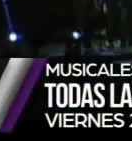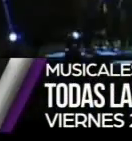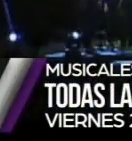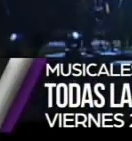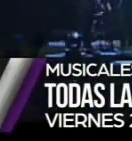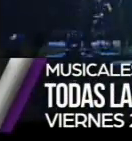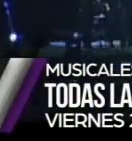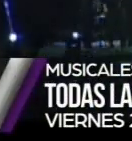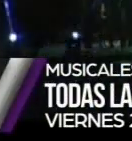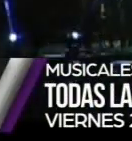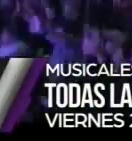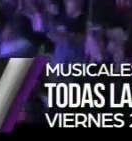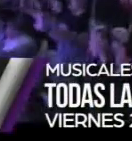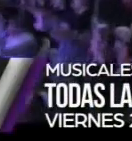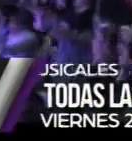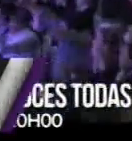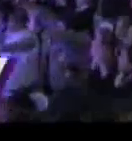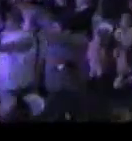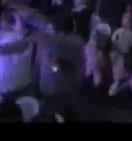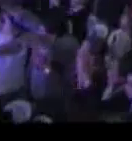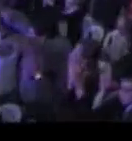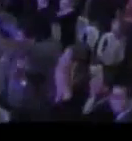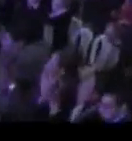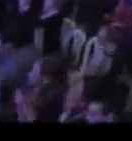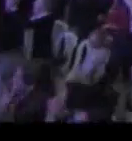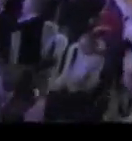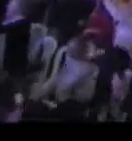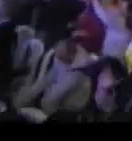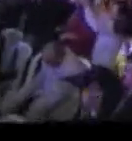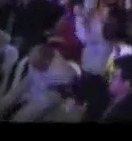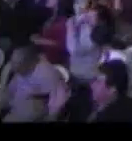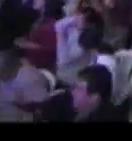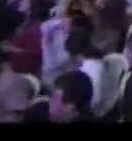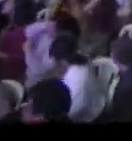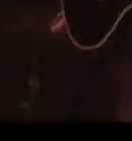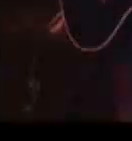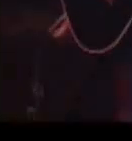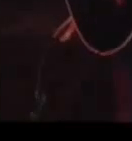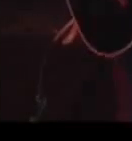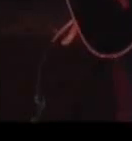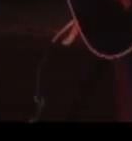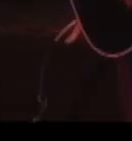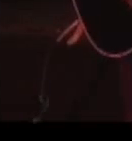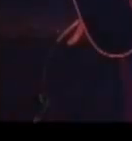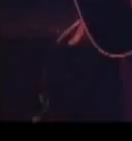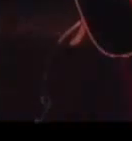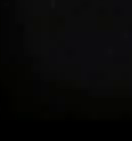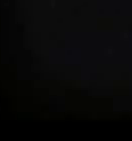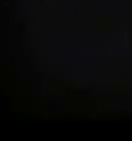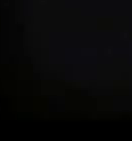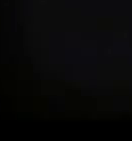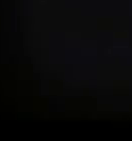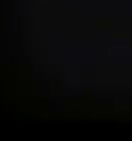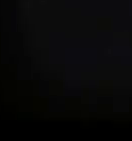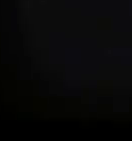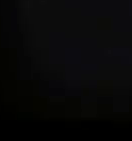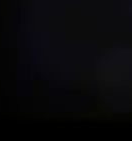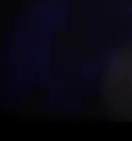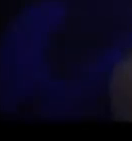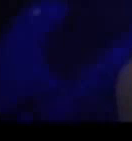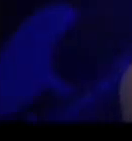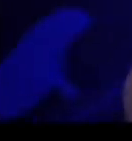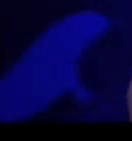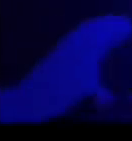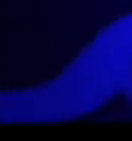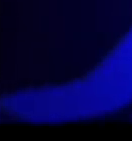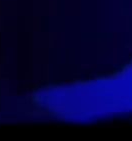grandes exponentes de la canción social. La segunda parte de Todas las Voces Todas. Esta es la historia